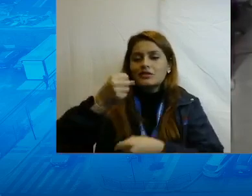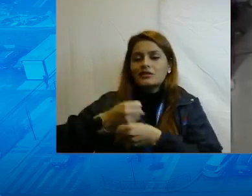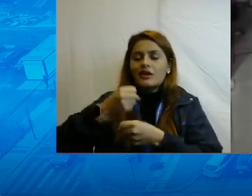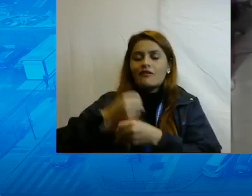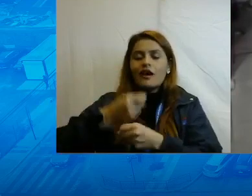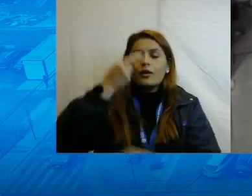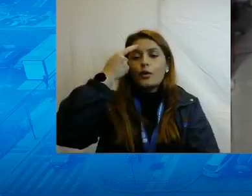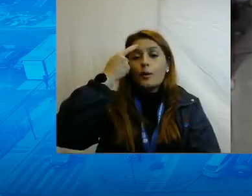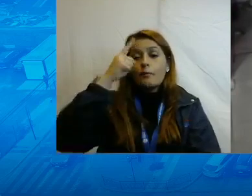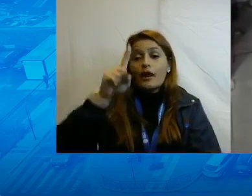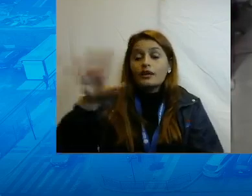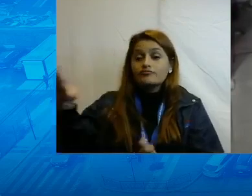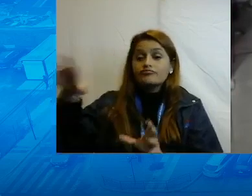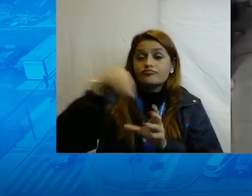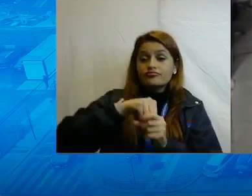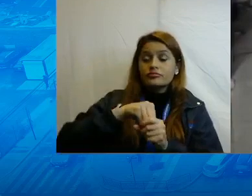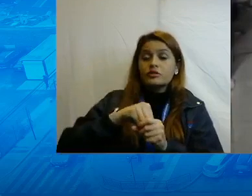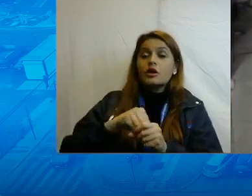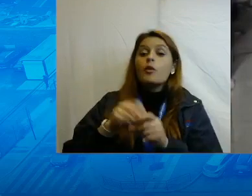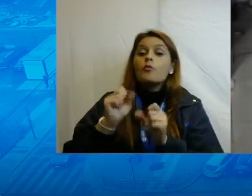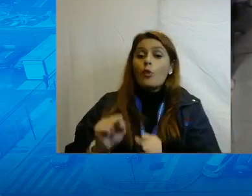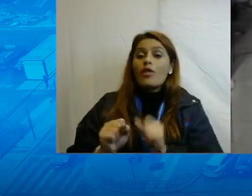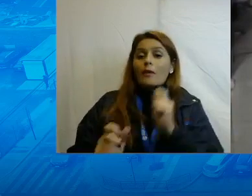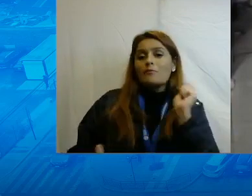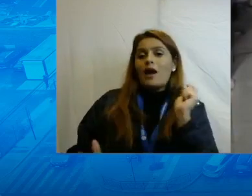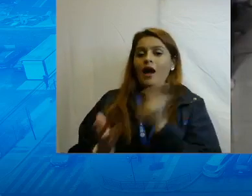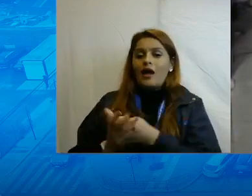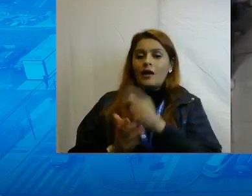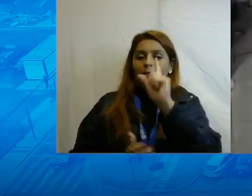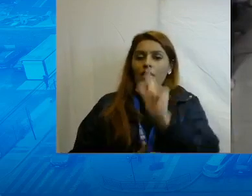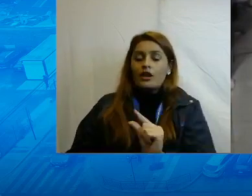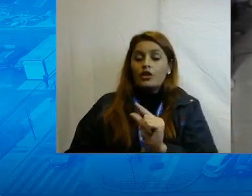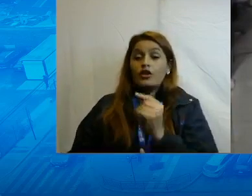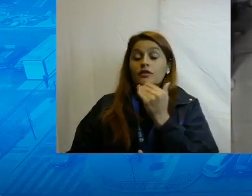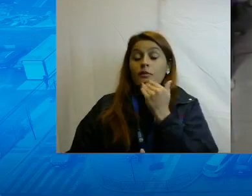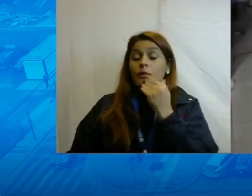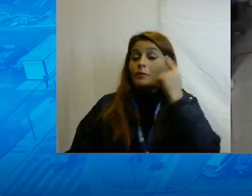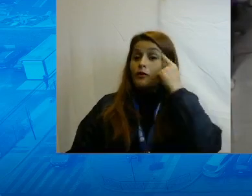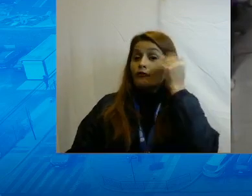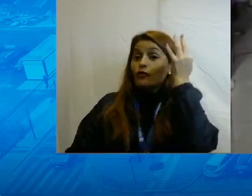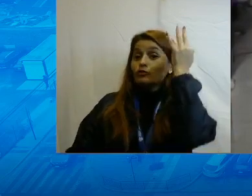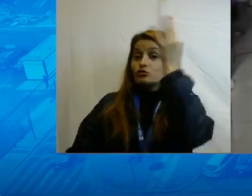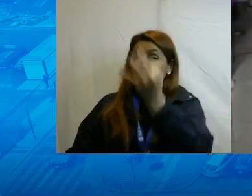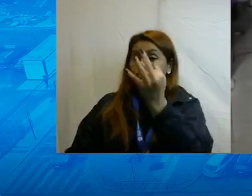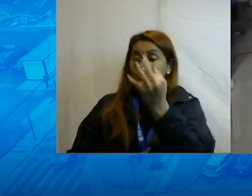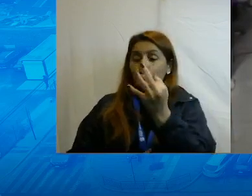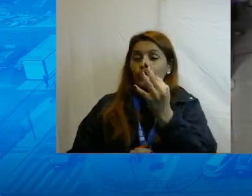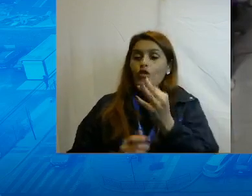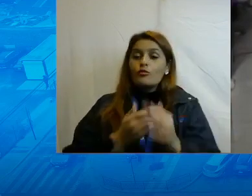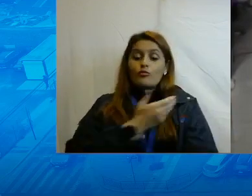se incorpore también ese cobro. Y también proyectando que a nivel de